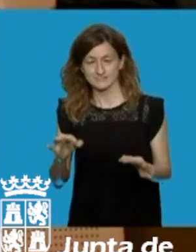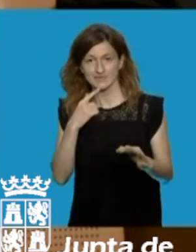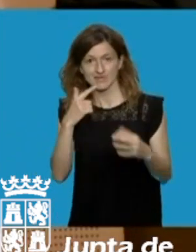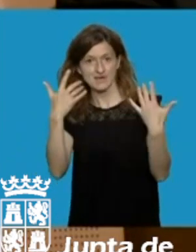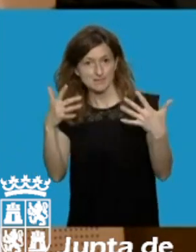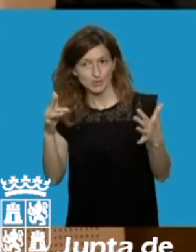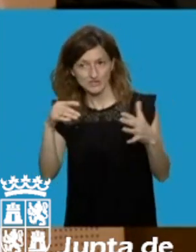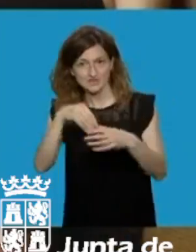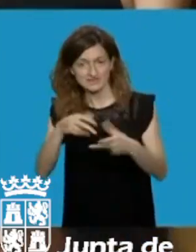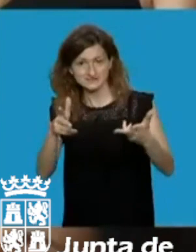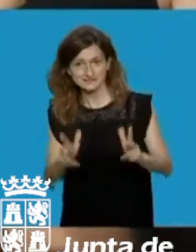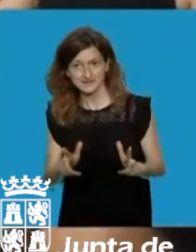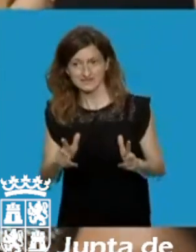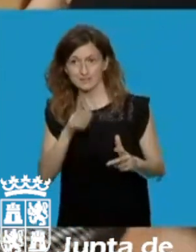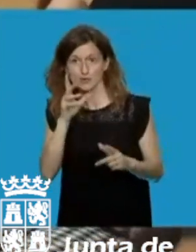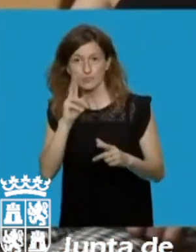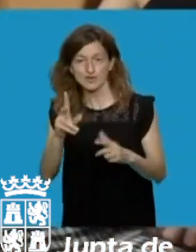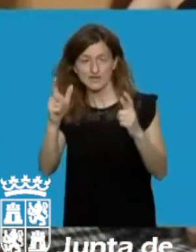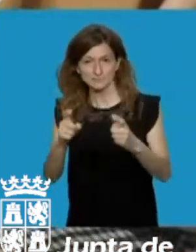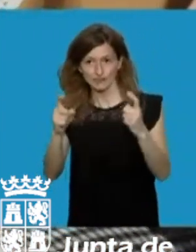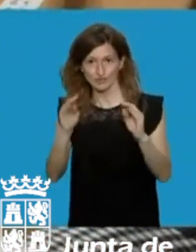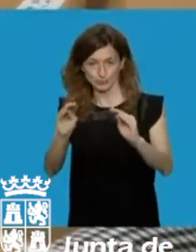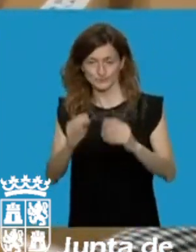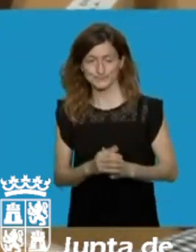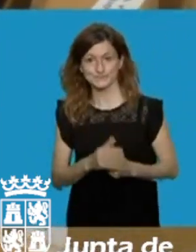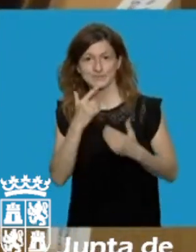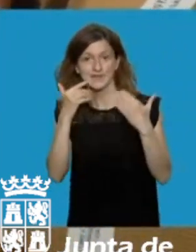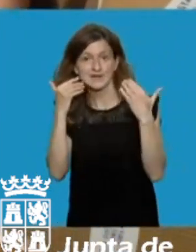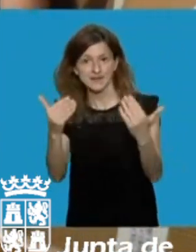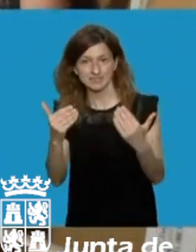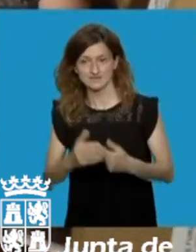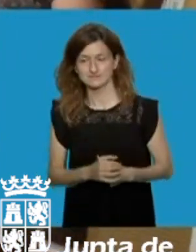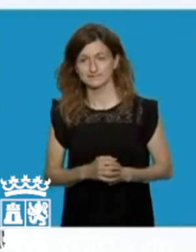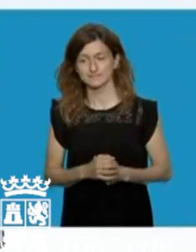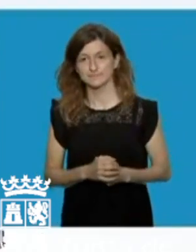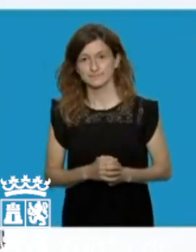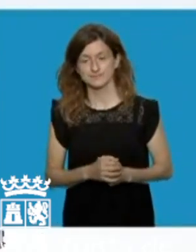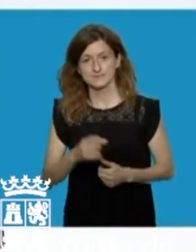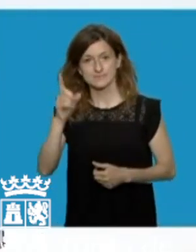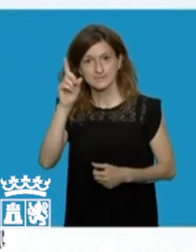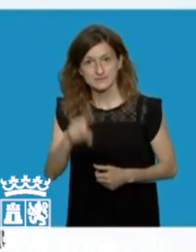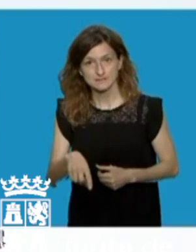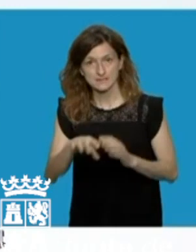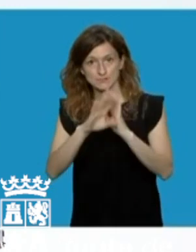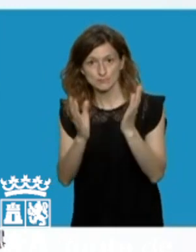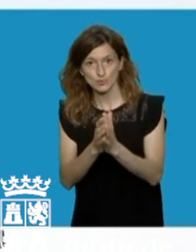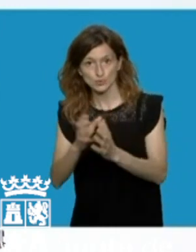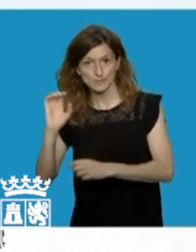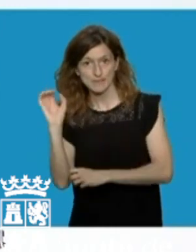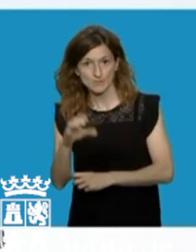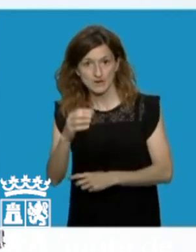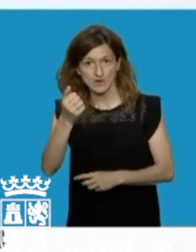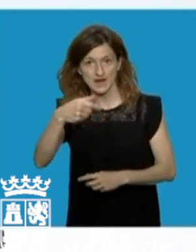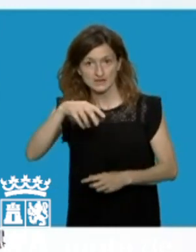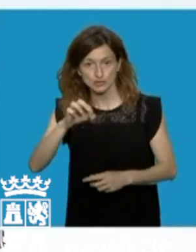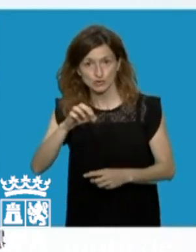aplaudiros, en este caso desde una silla, no con el esfuerzo que realizabais vosotros. Así que muchísimas gracias, de verdad. También en el mundo de balonmano provienen Antonio